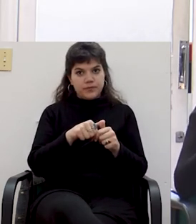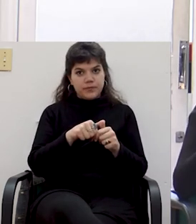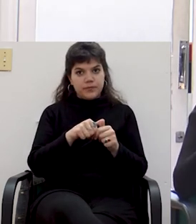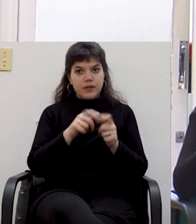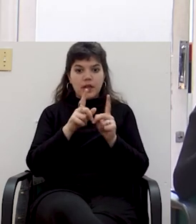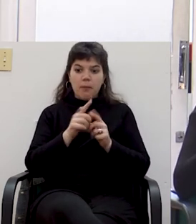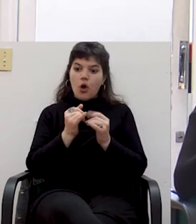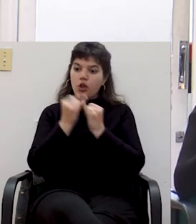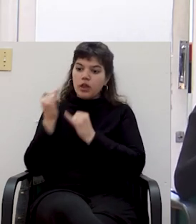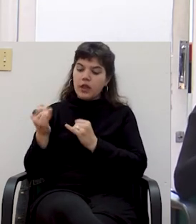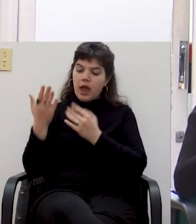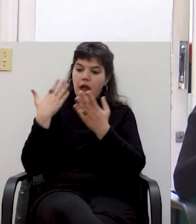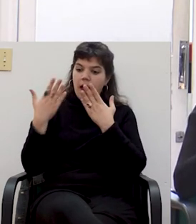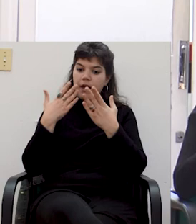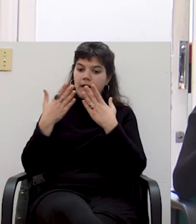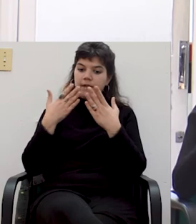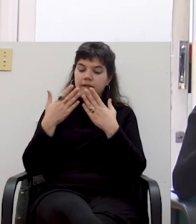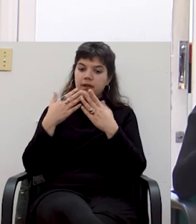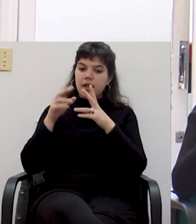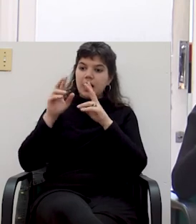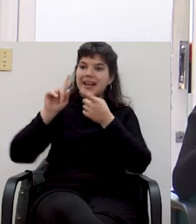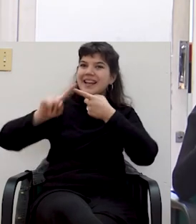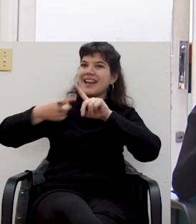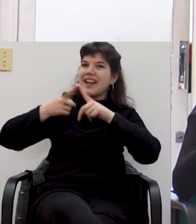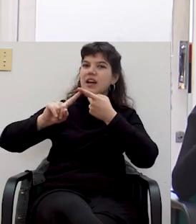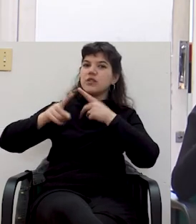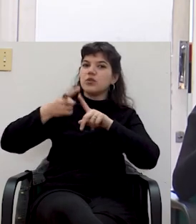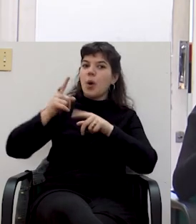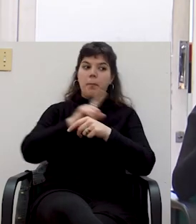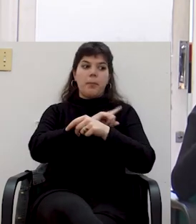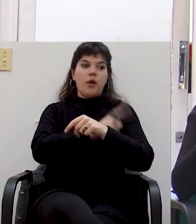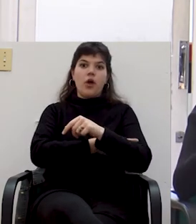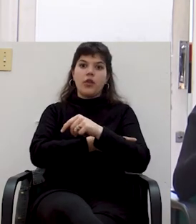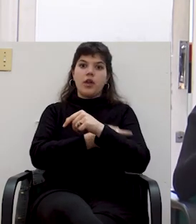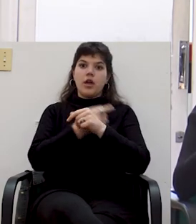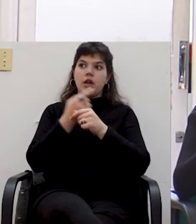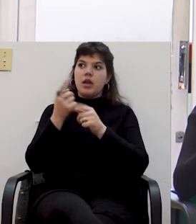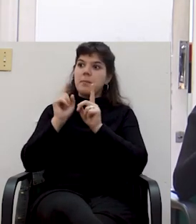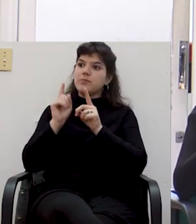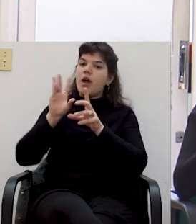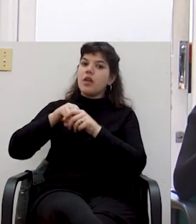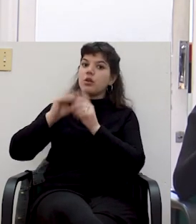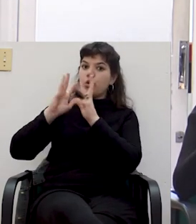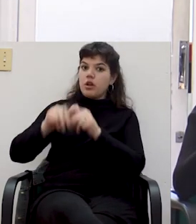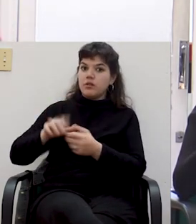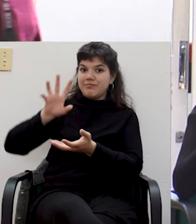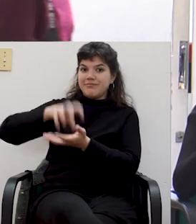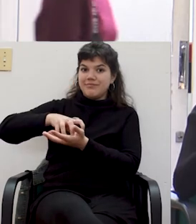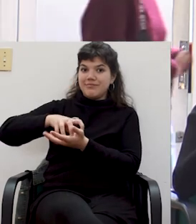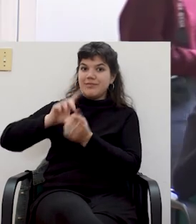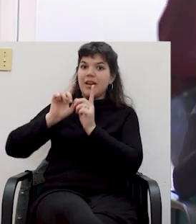estoy hablando ni más ni menos que de las relaciones de poder que se establecen en la organización y cómo